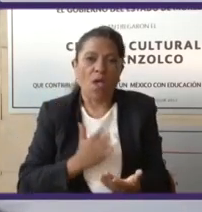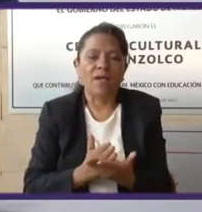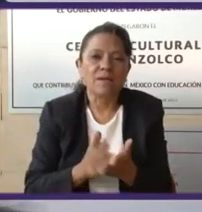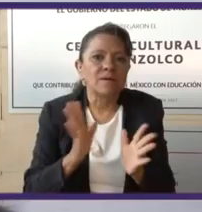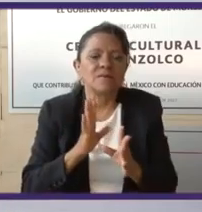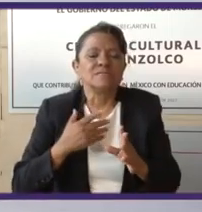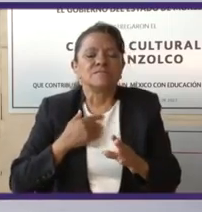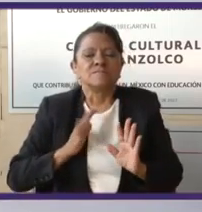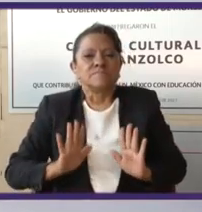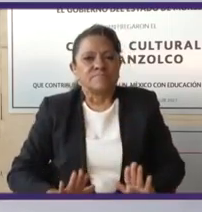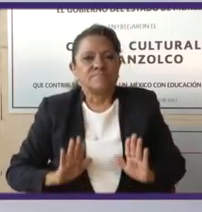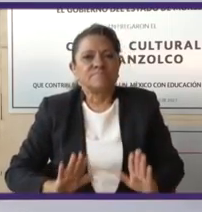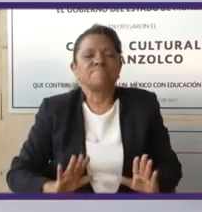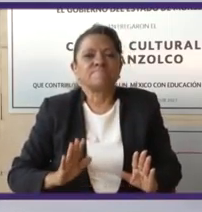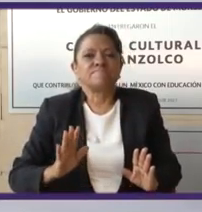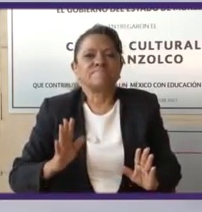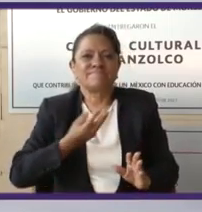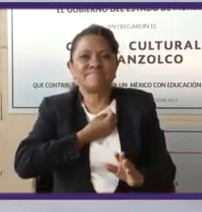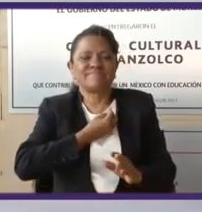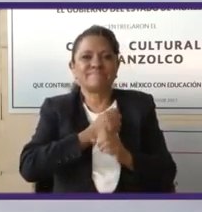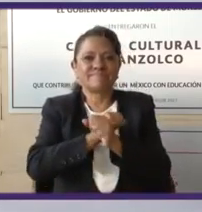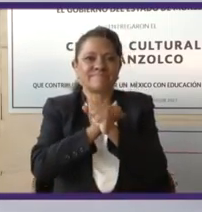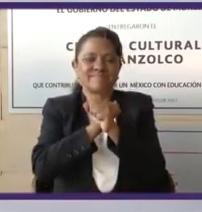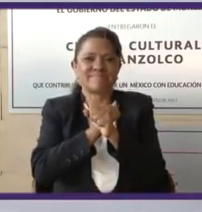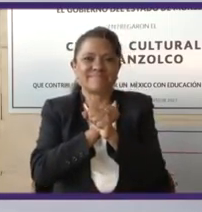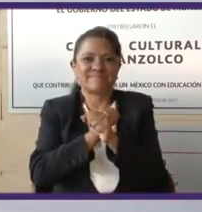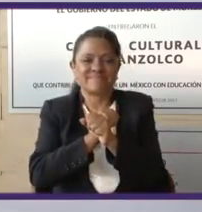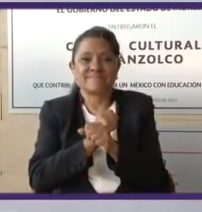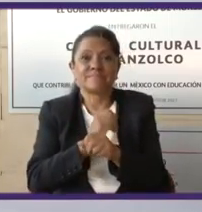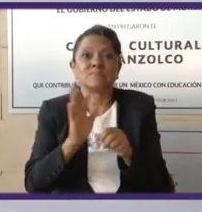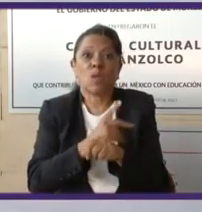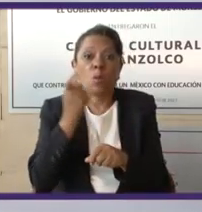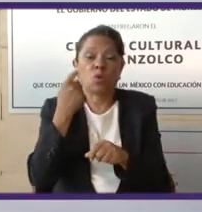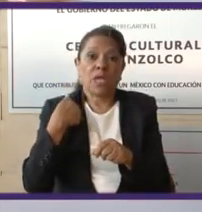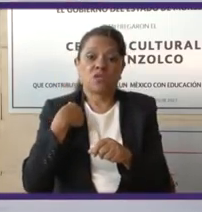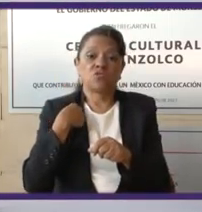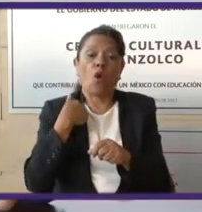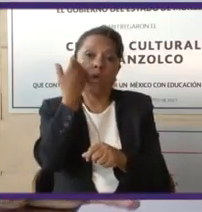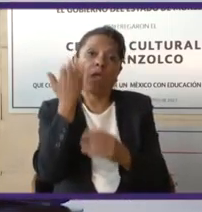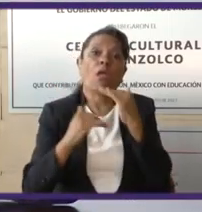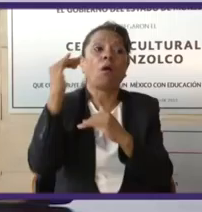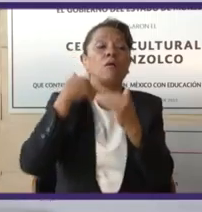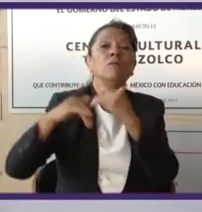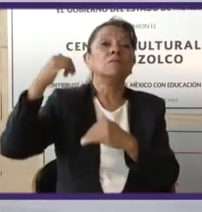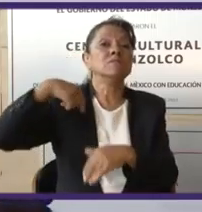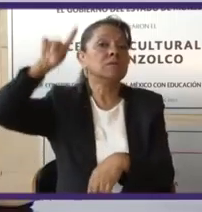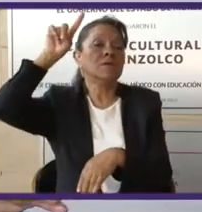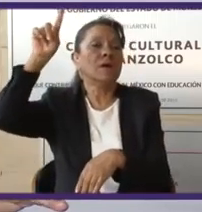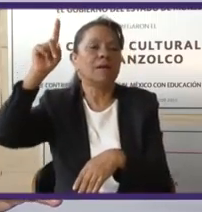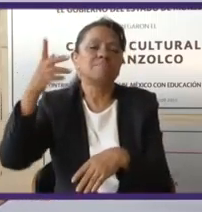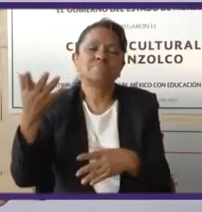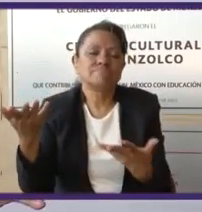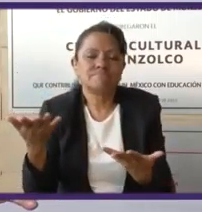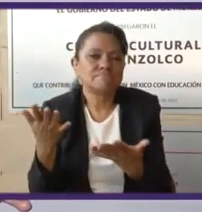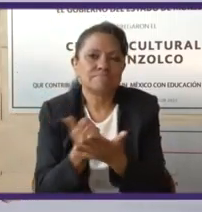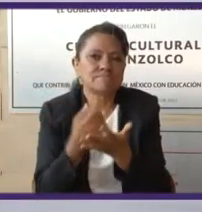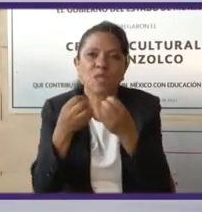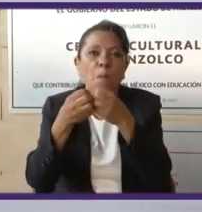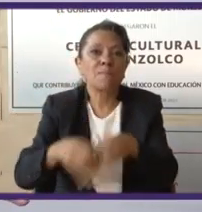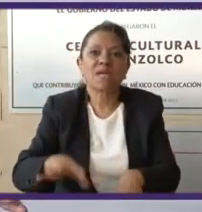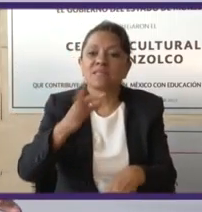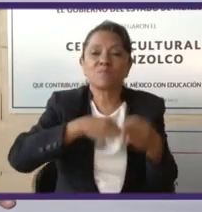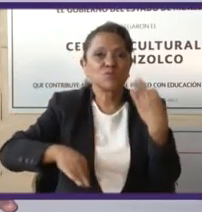La autocontención es fundamental para hacer acuerdos, porque si el protagonismo gana, perdemos todos, porque